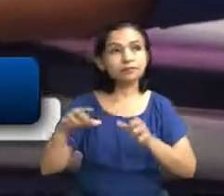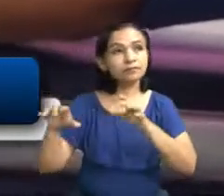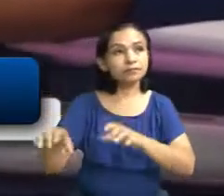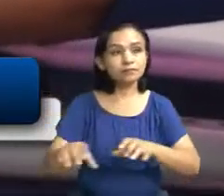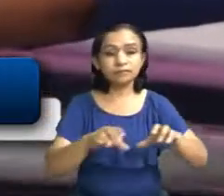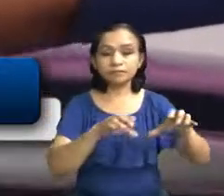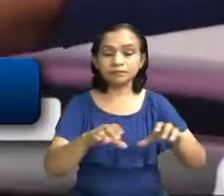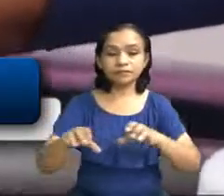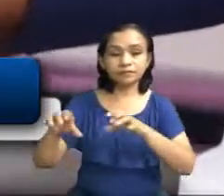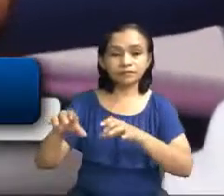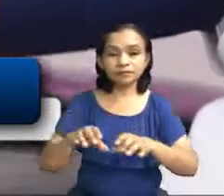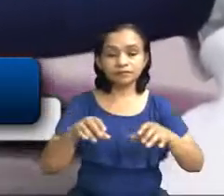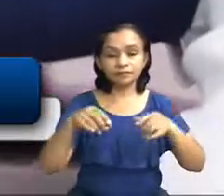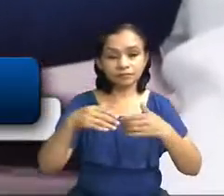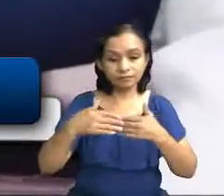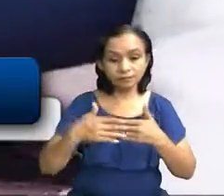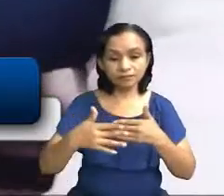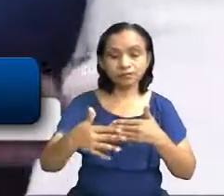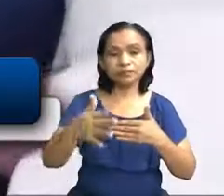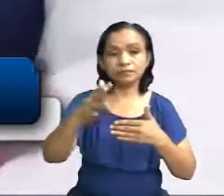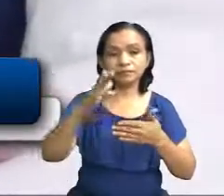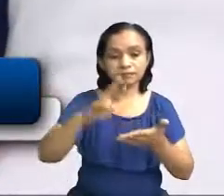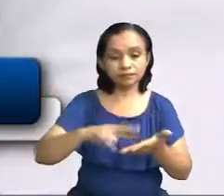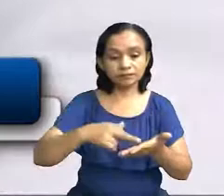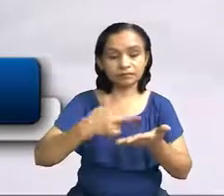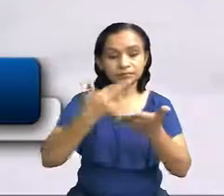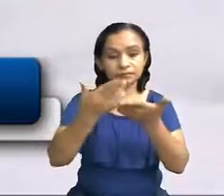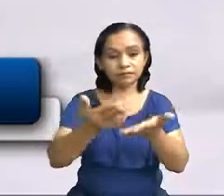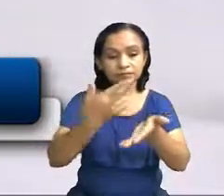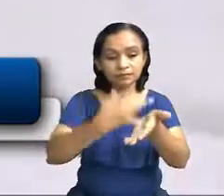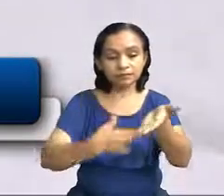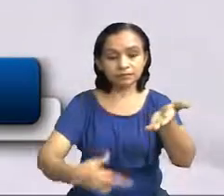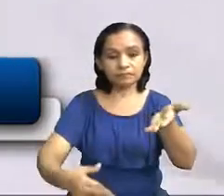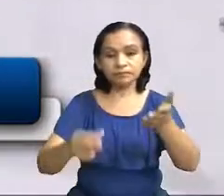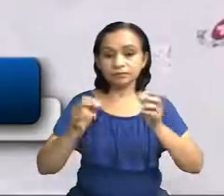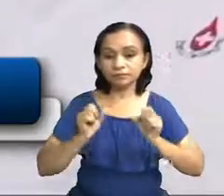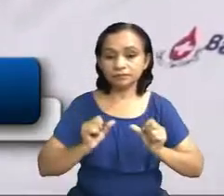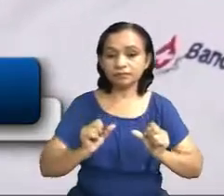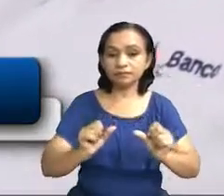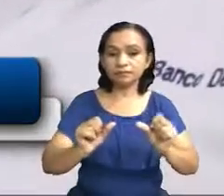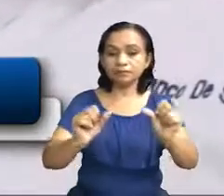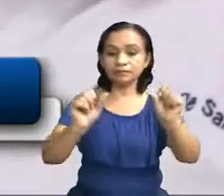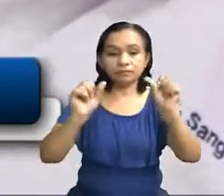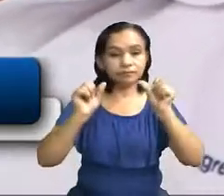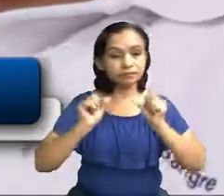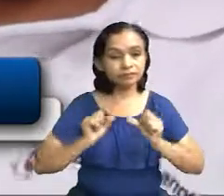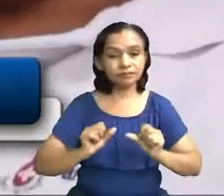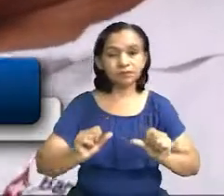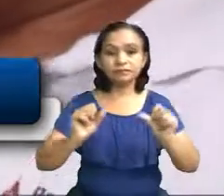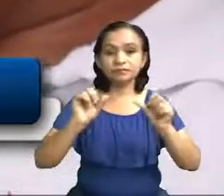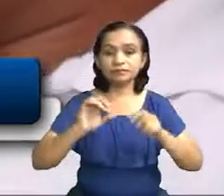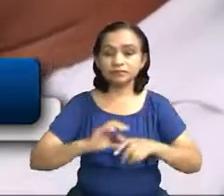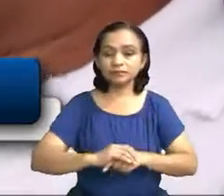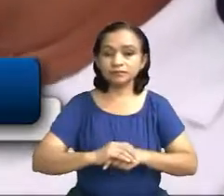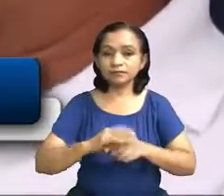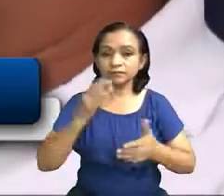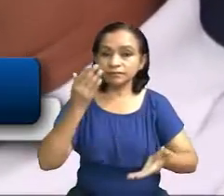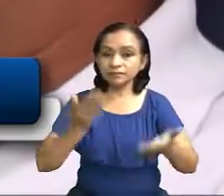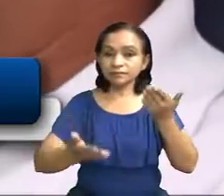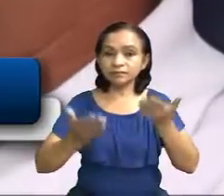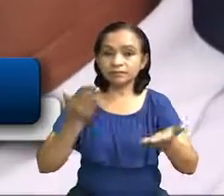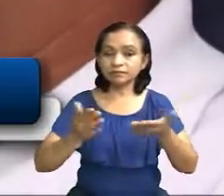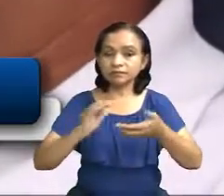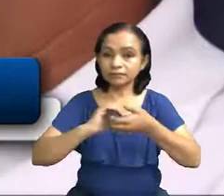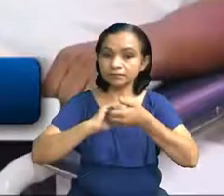actividades que ustedes tienen. Obviamente la campaña de donación voluntaria de sangre es permanente todo el año. Sí, así es, todo el año. Quizás algunos